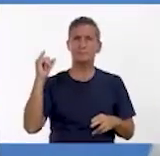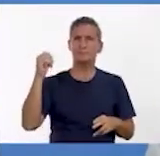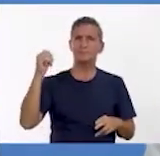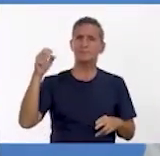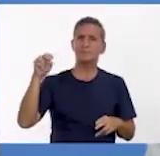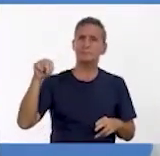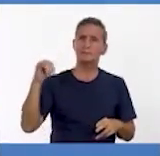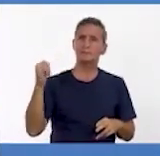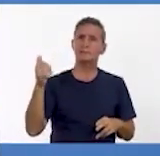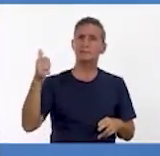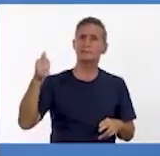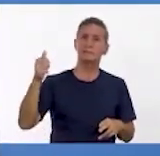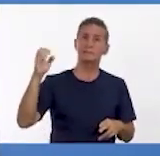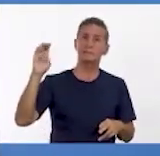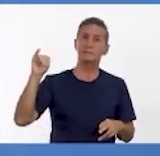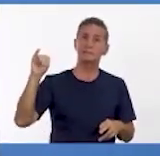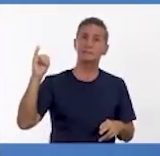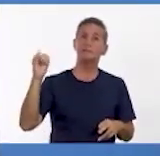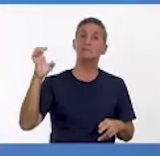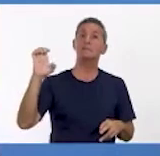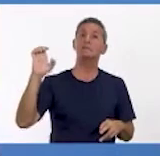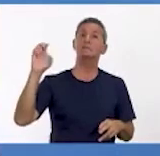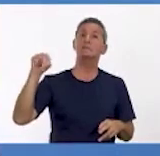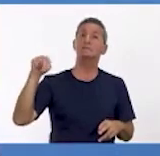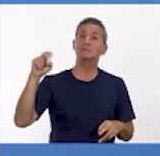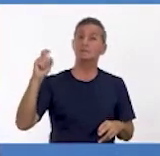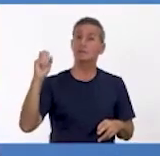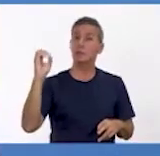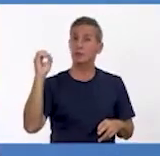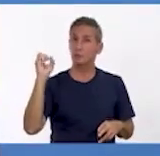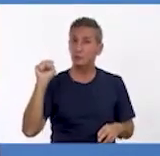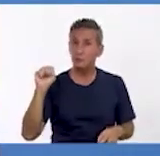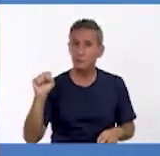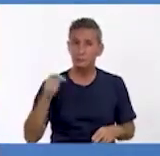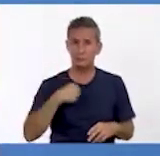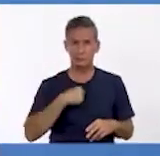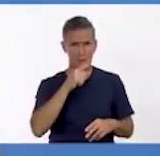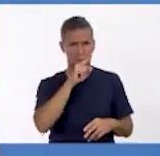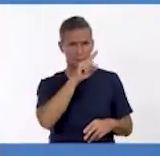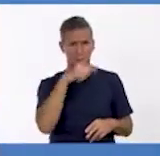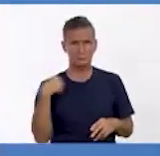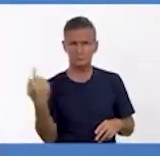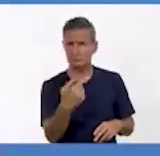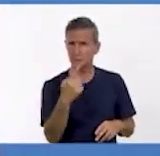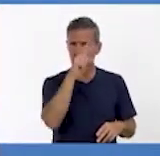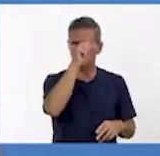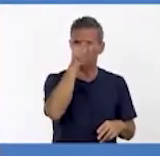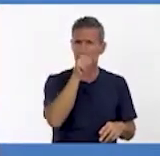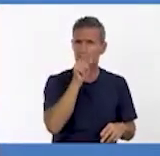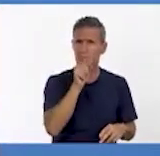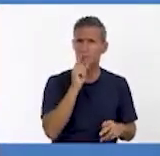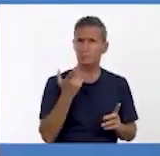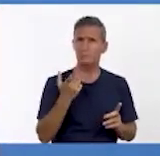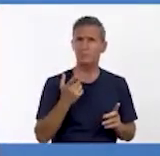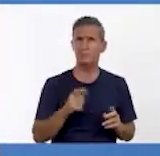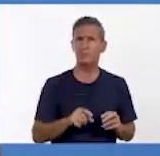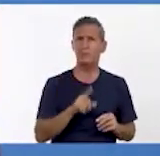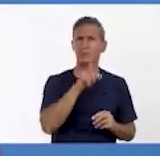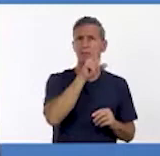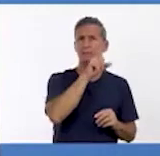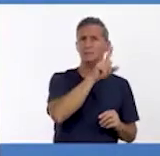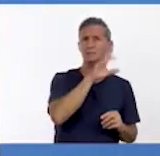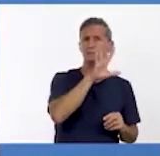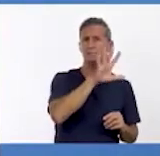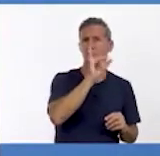Estado y de la Revolución. Y nosotros planteamos un lineamiento, que es el lineamiento 156,